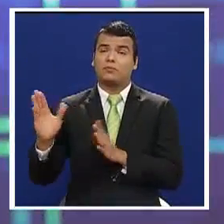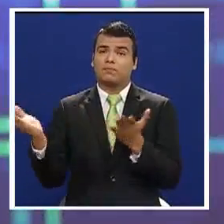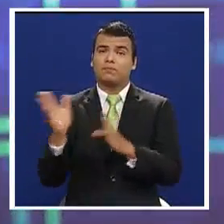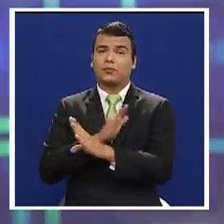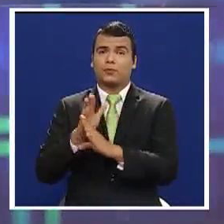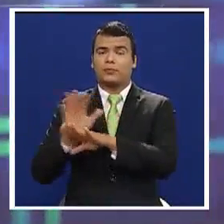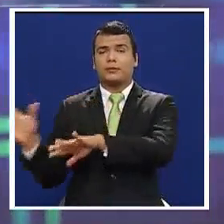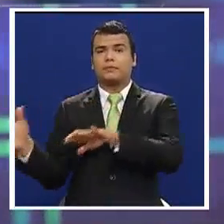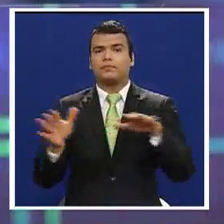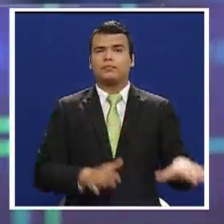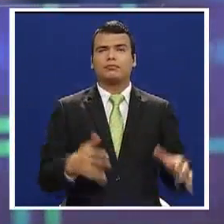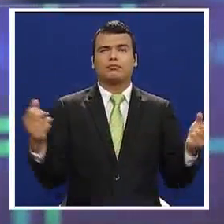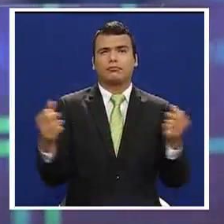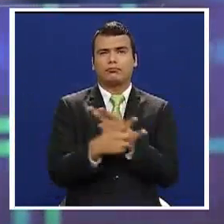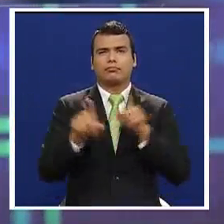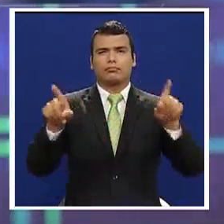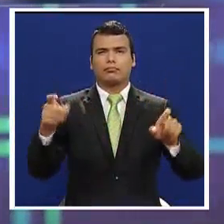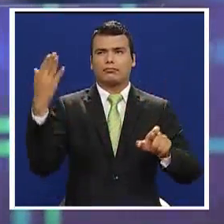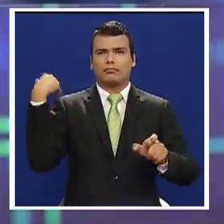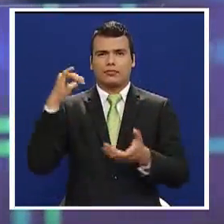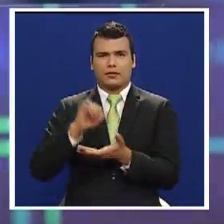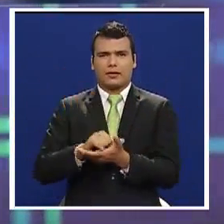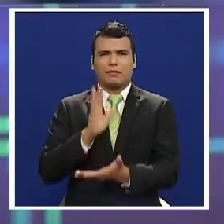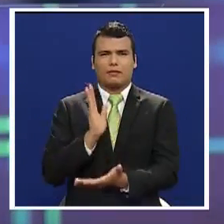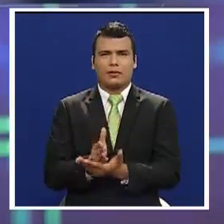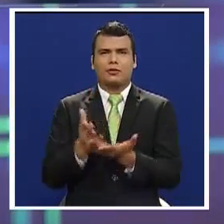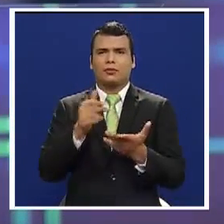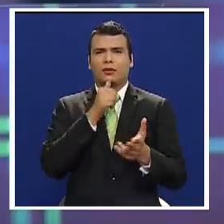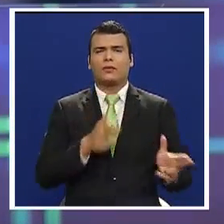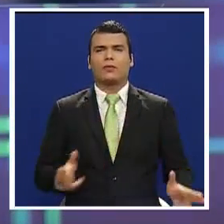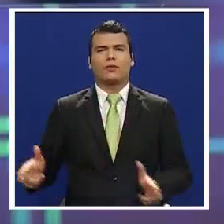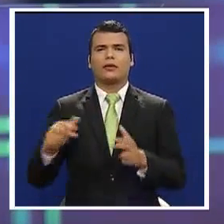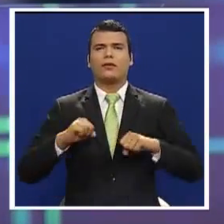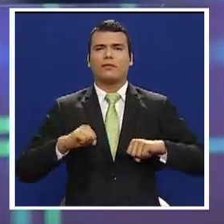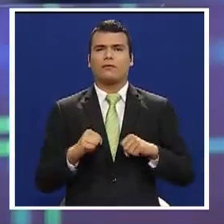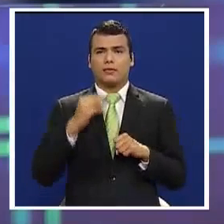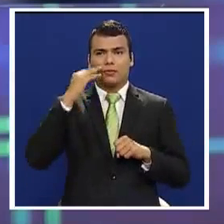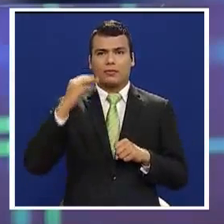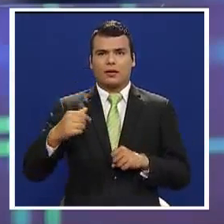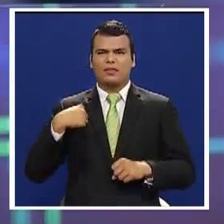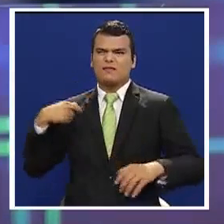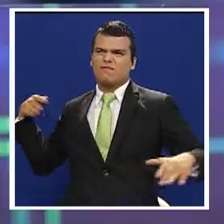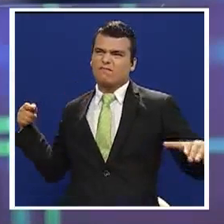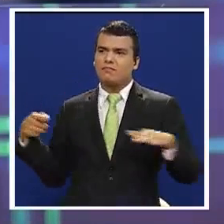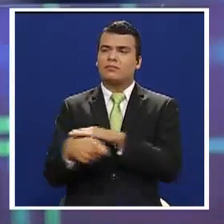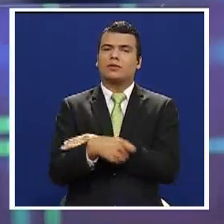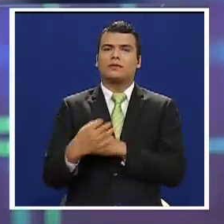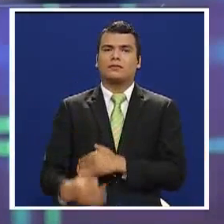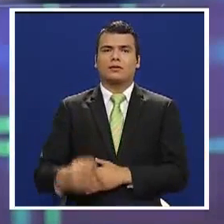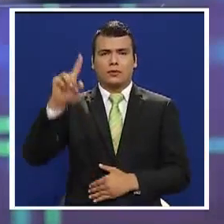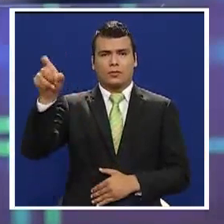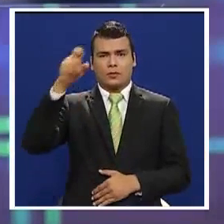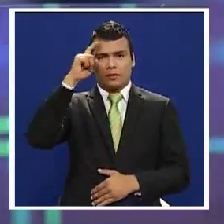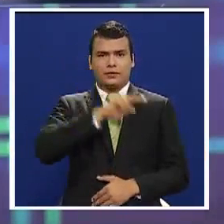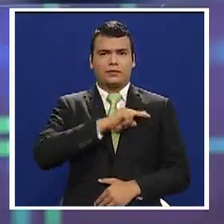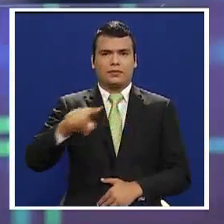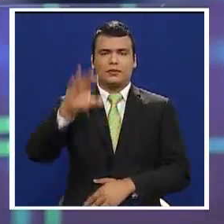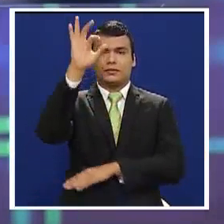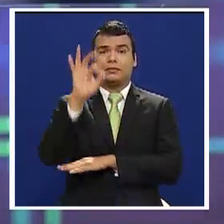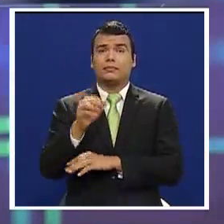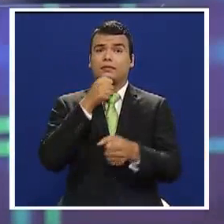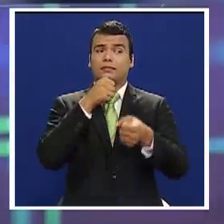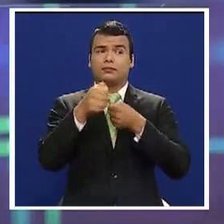ni su determinador intelectual. En Jamundí existe un incremento del 100% de estos casos. En el 2015 no se registraron muertes violentas